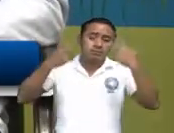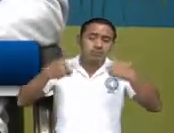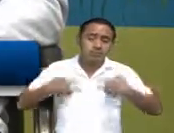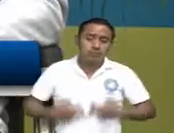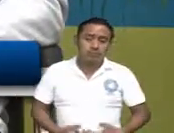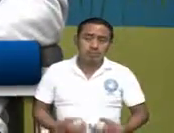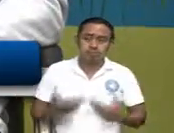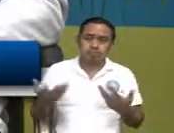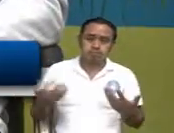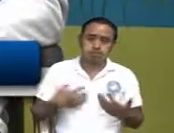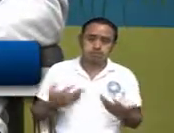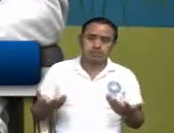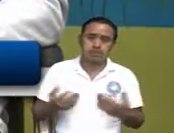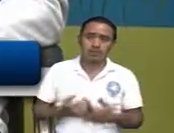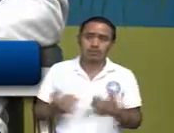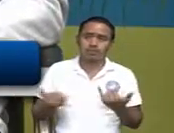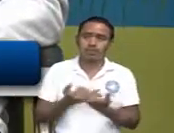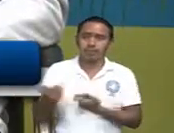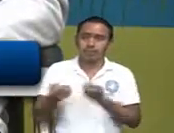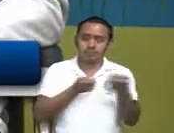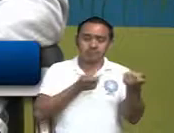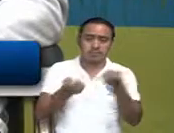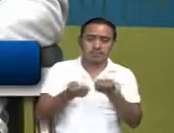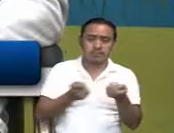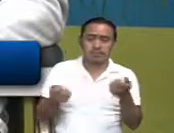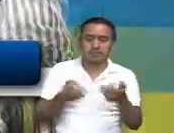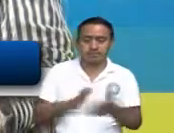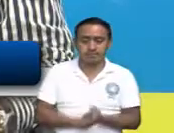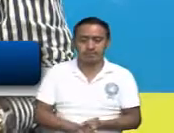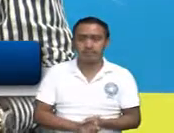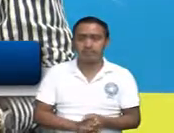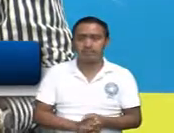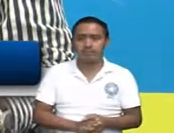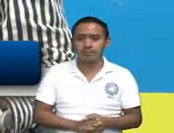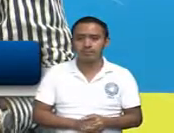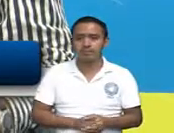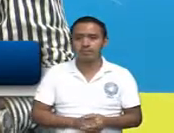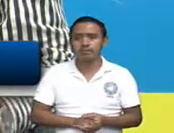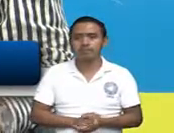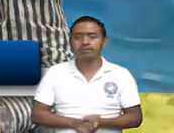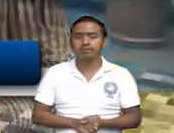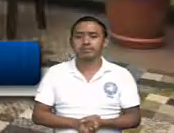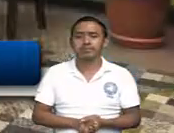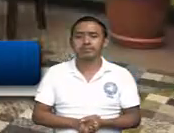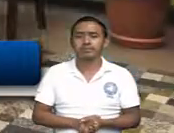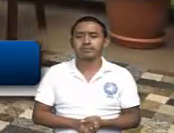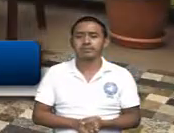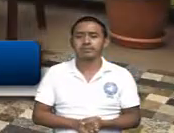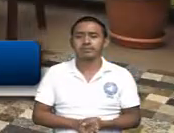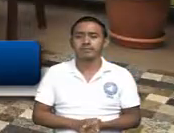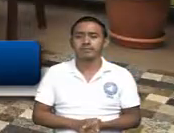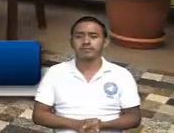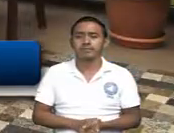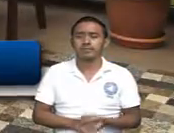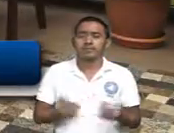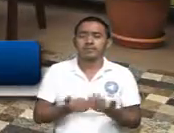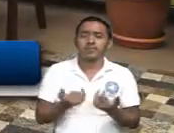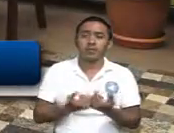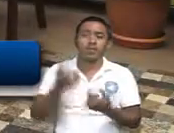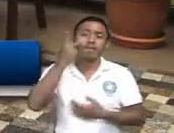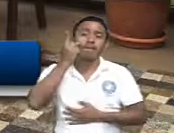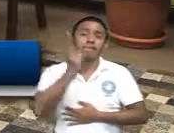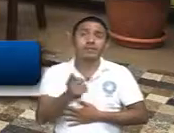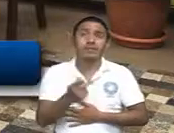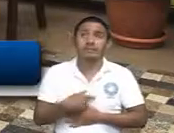persona engrosado en control del niño sano que el pnv y donde sea no esté como percibo de que